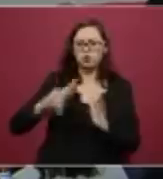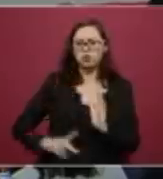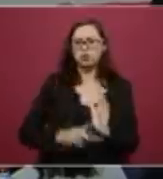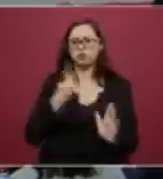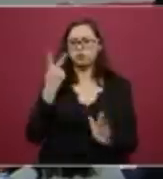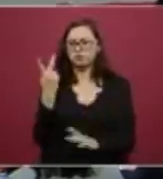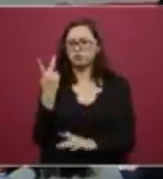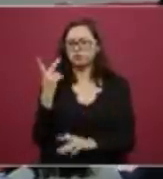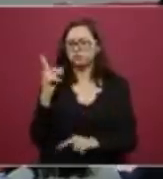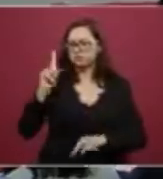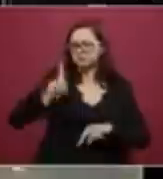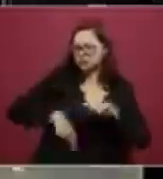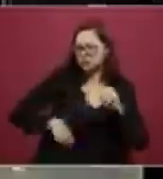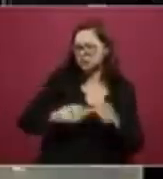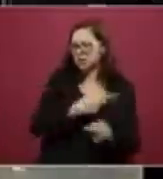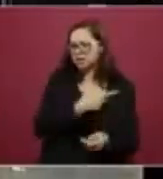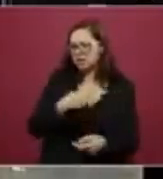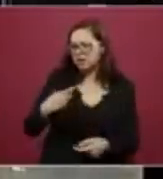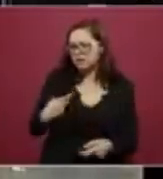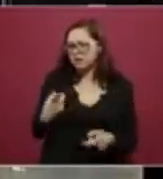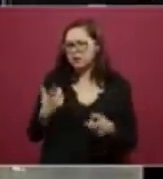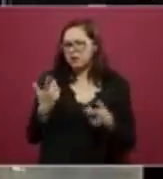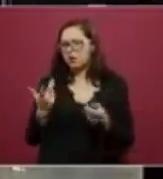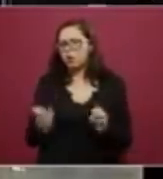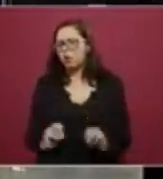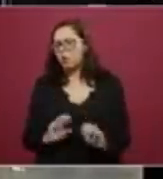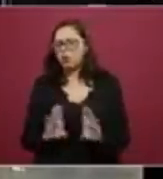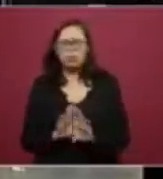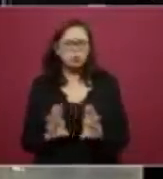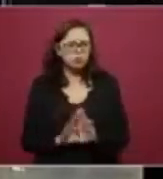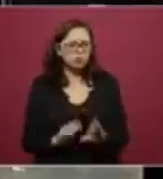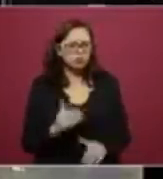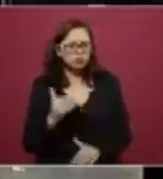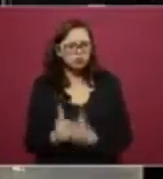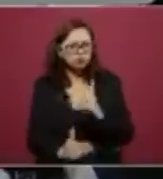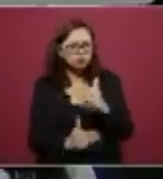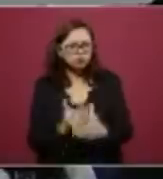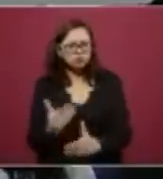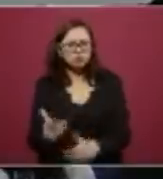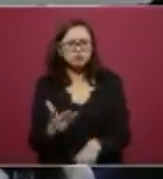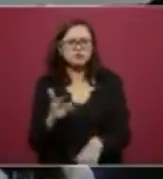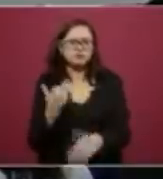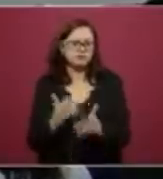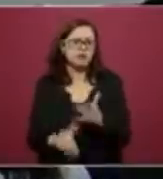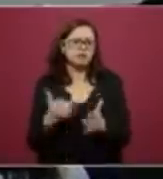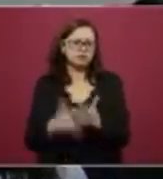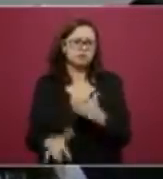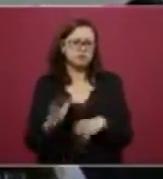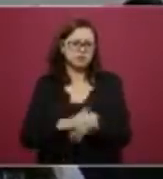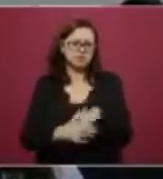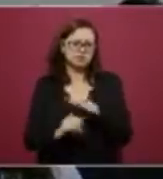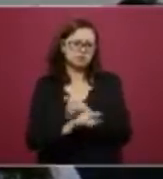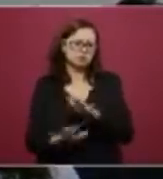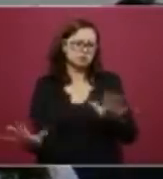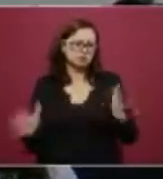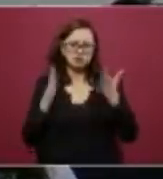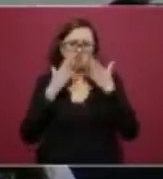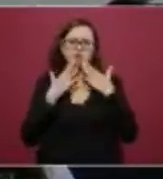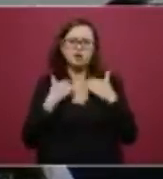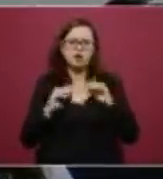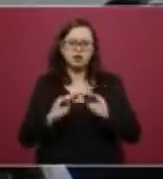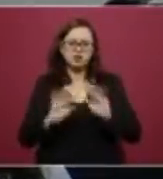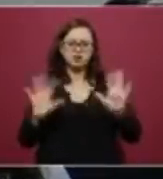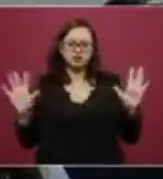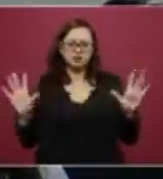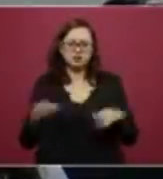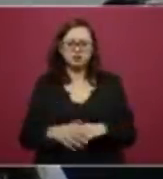sin efecto? ¿O cuál será el procedimiento? Porque no está clara la información que han dado en esta parte.